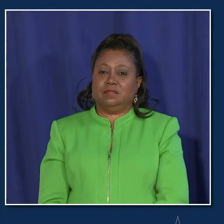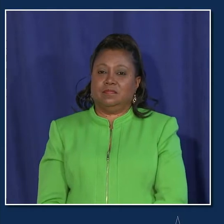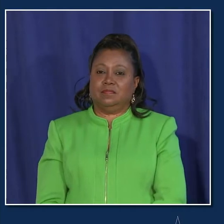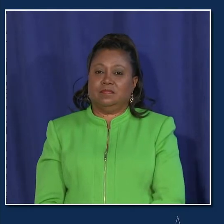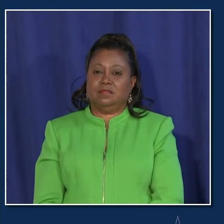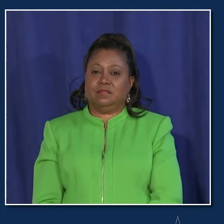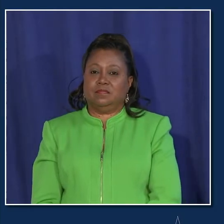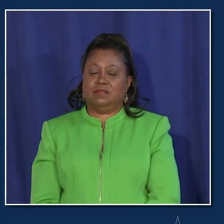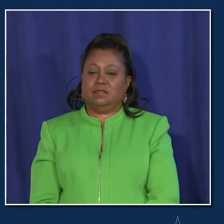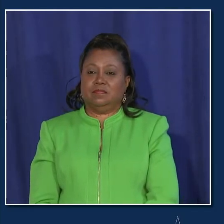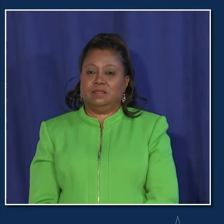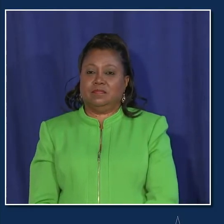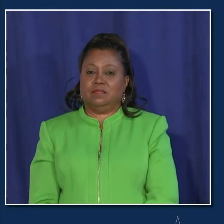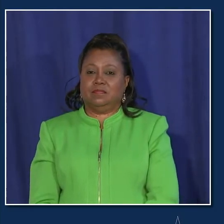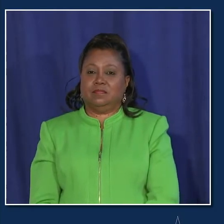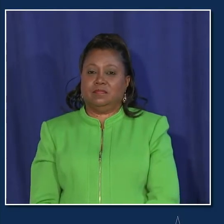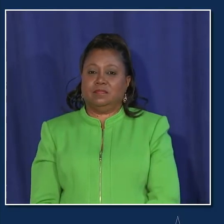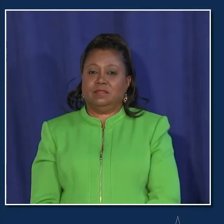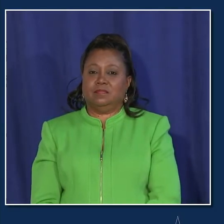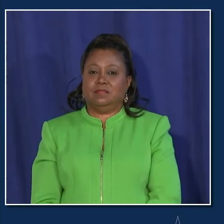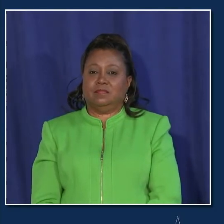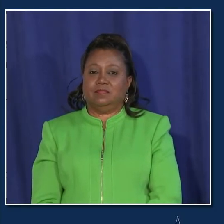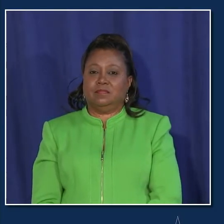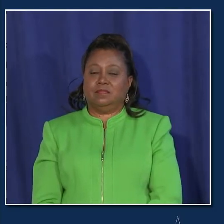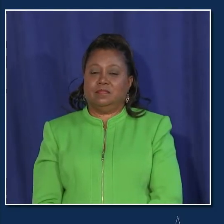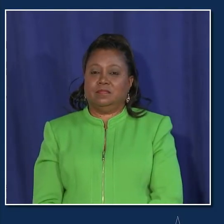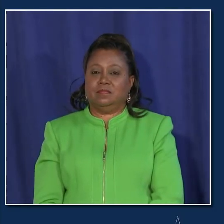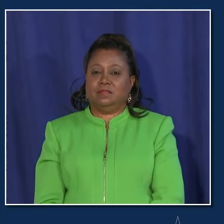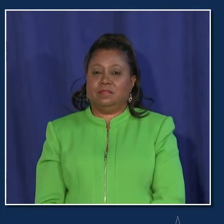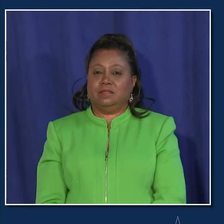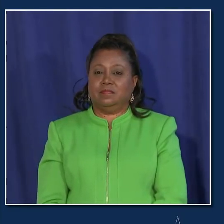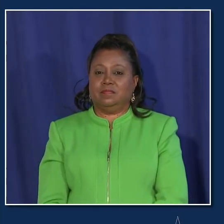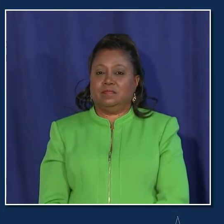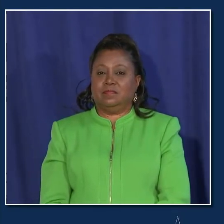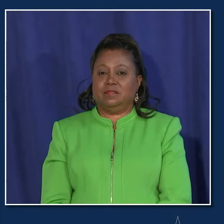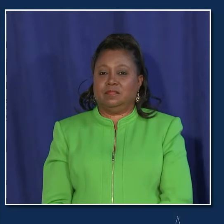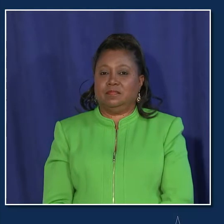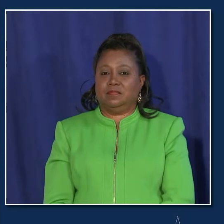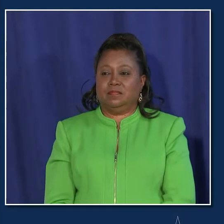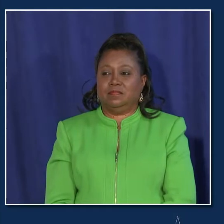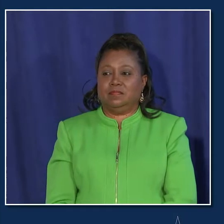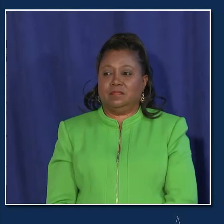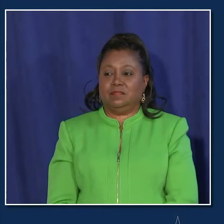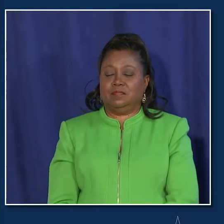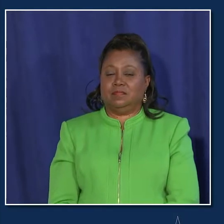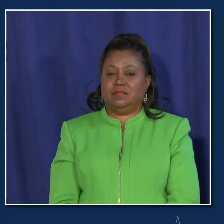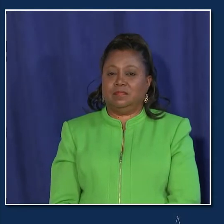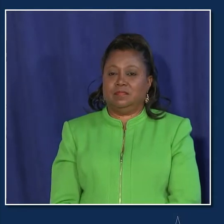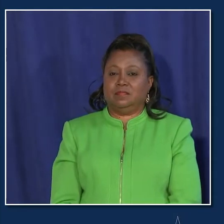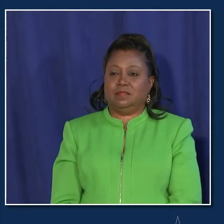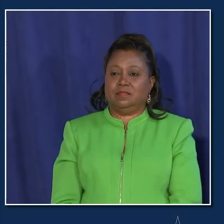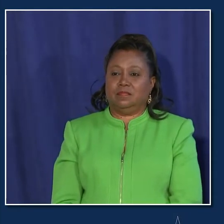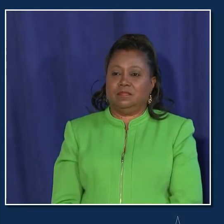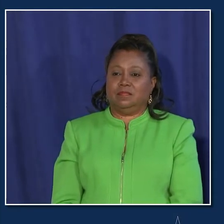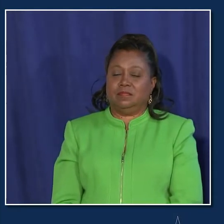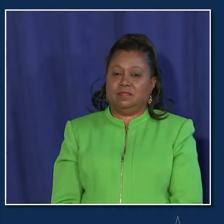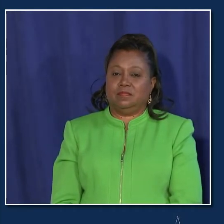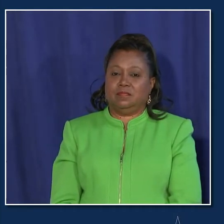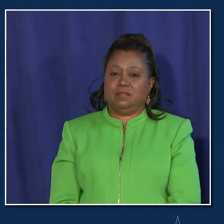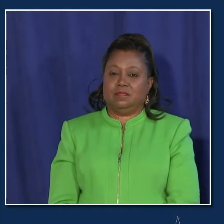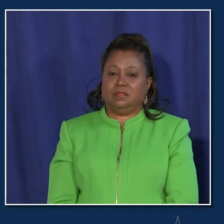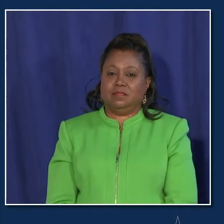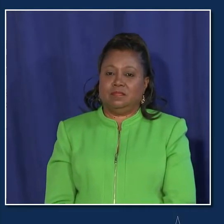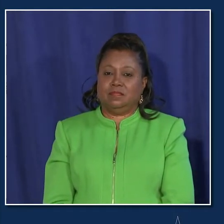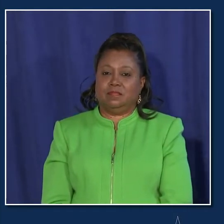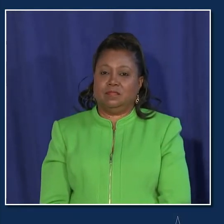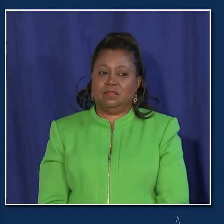continuación y puedes recibir las vacunas en tu hogar, con tu familia, en un ambiente celebratorio. Quiero aprovechar este